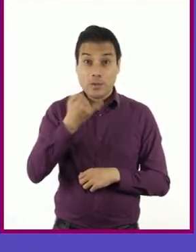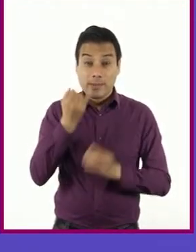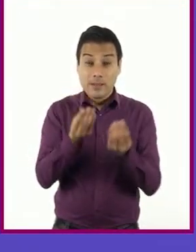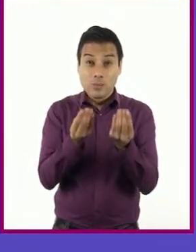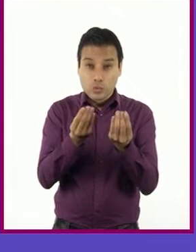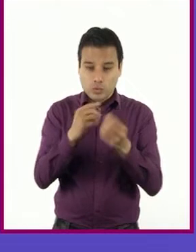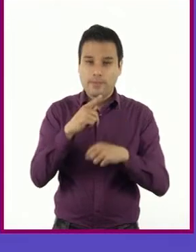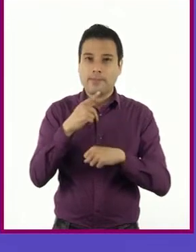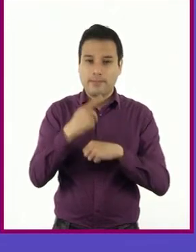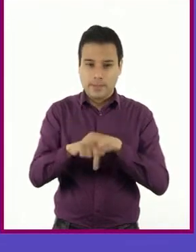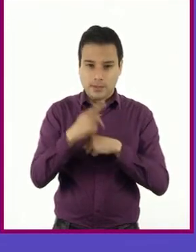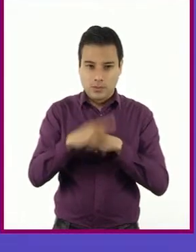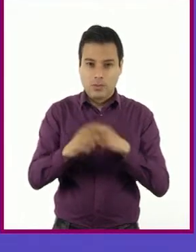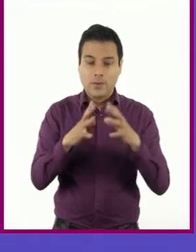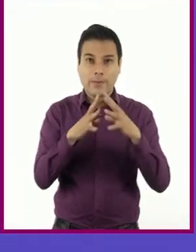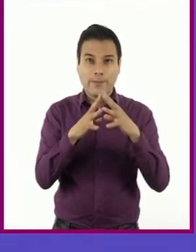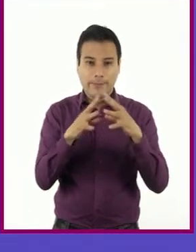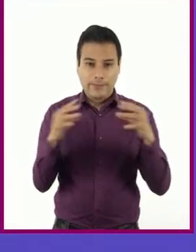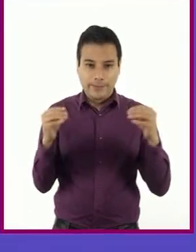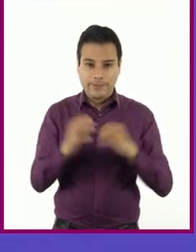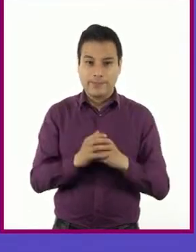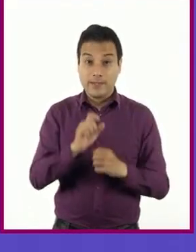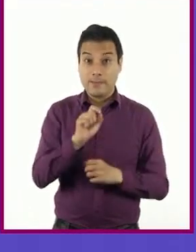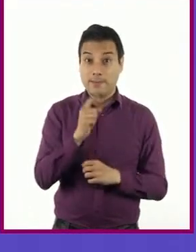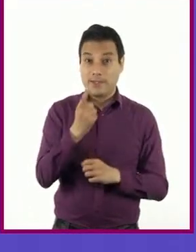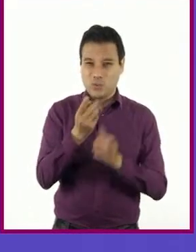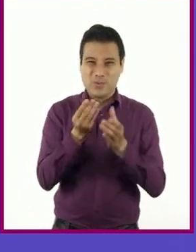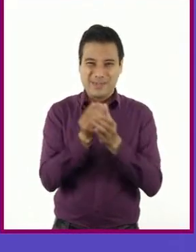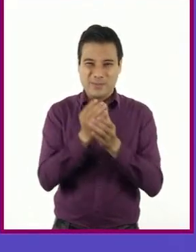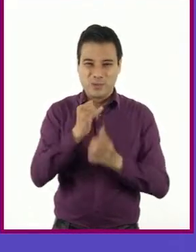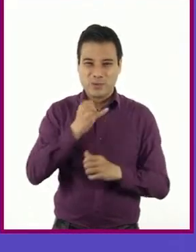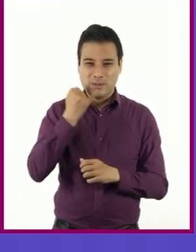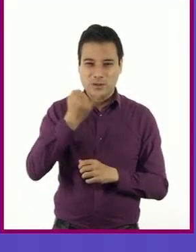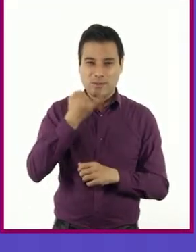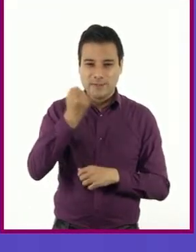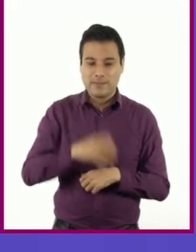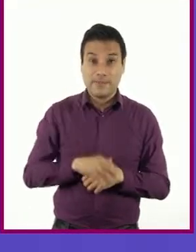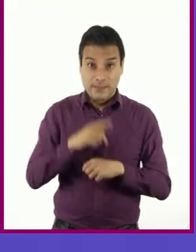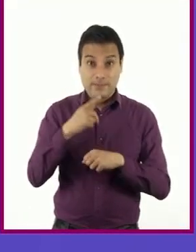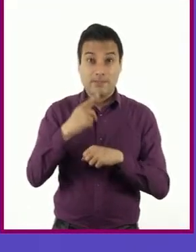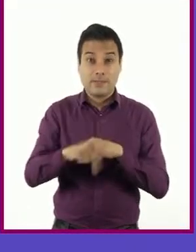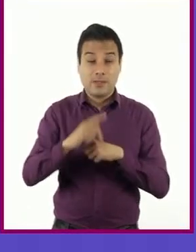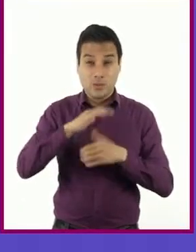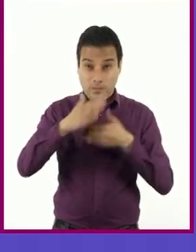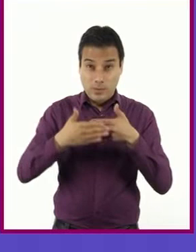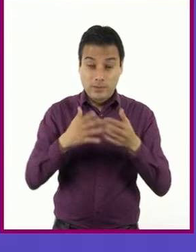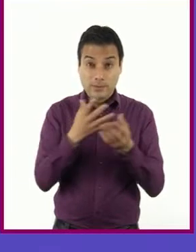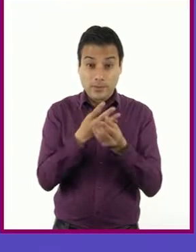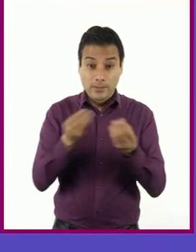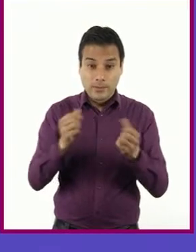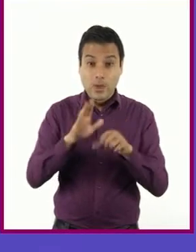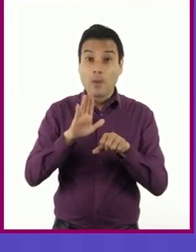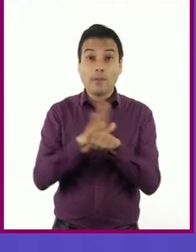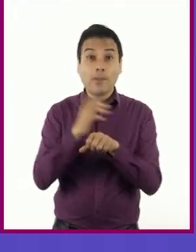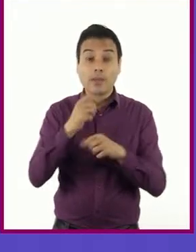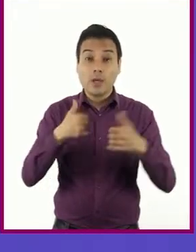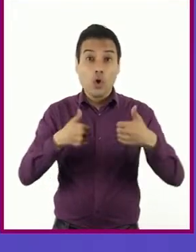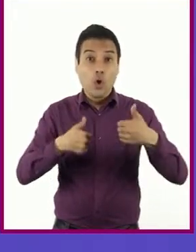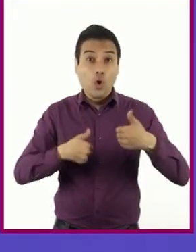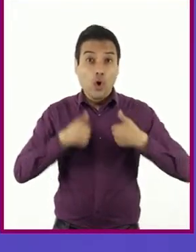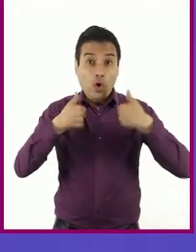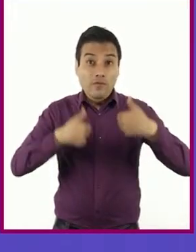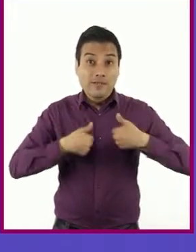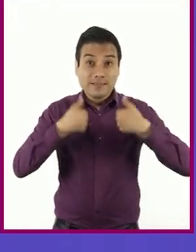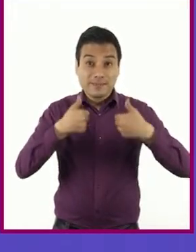extinción. 21 variantes lingüísticas están en peligro crítico de extinción, ya que los hablantes más jóvenes son los